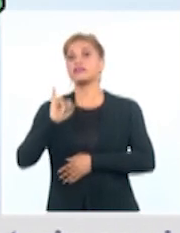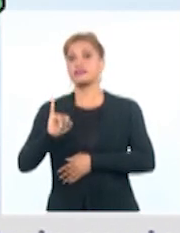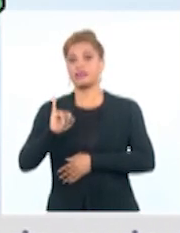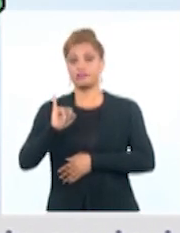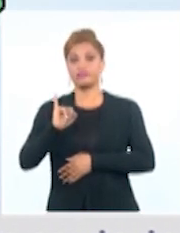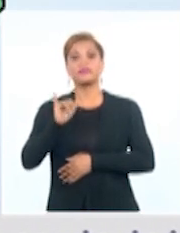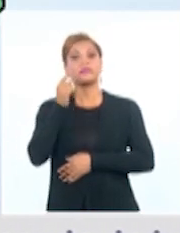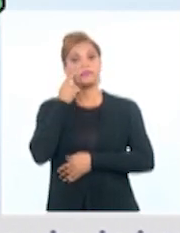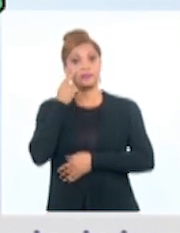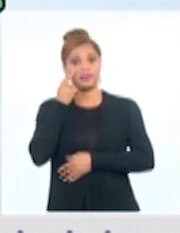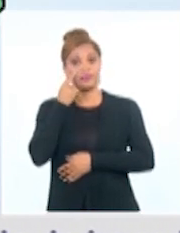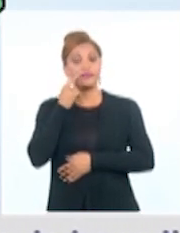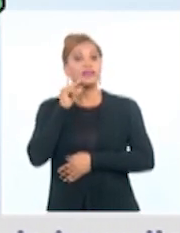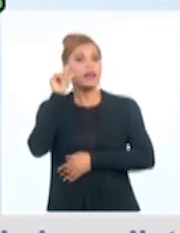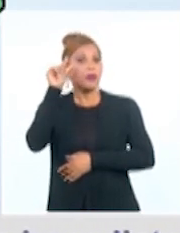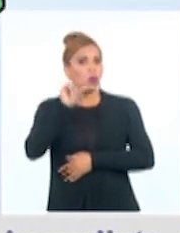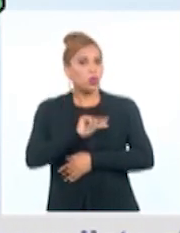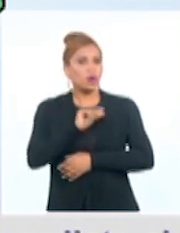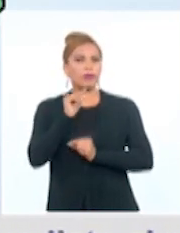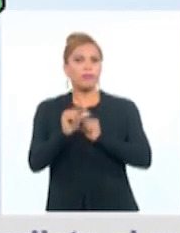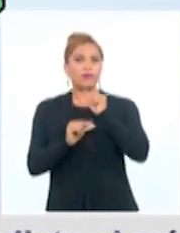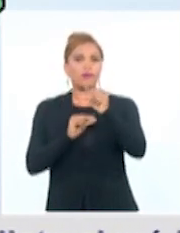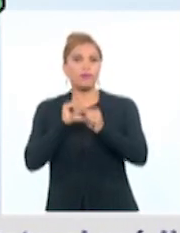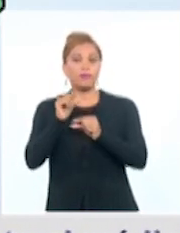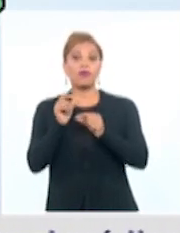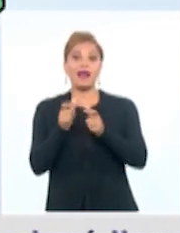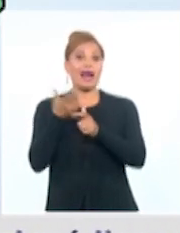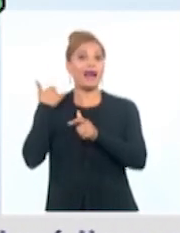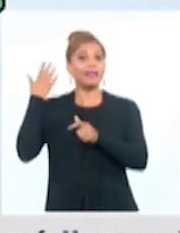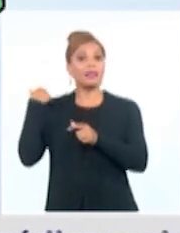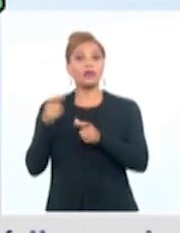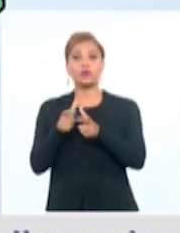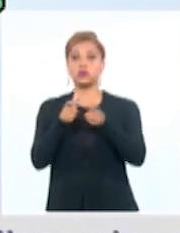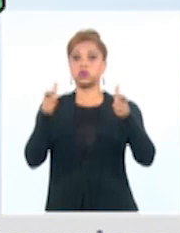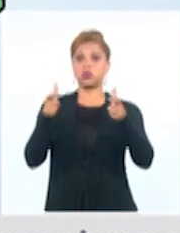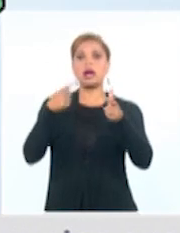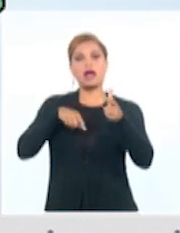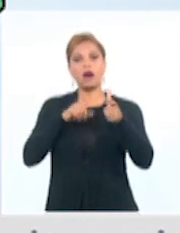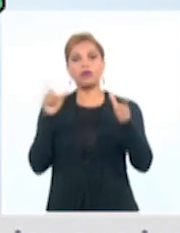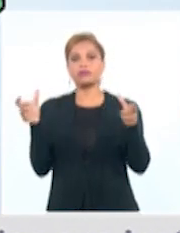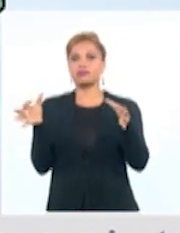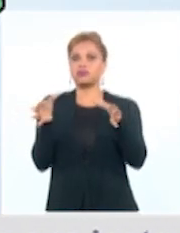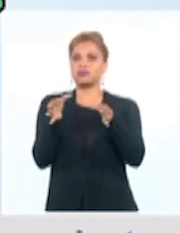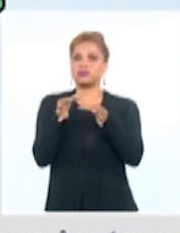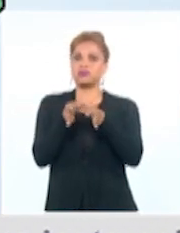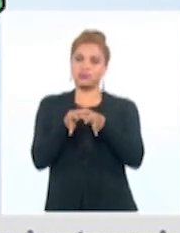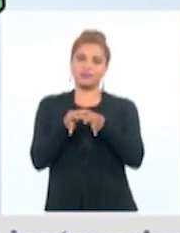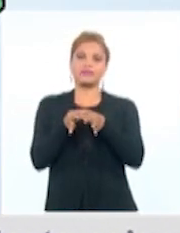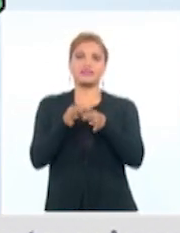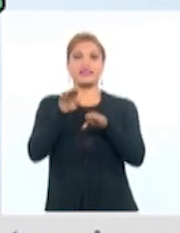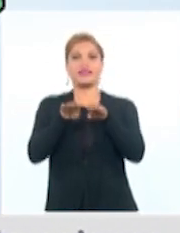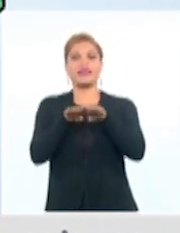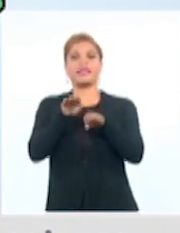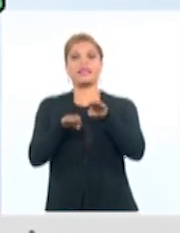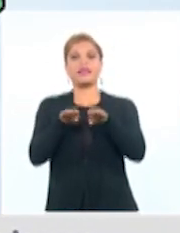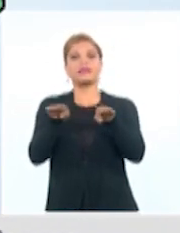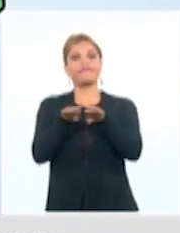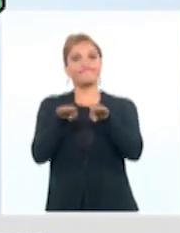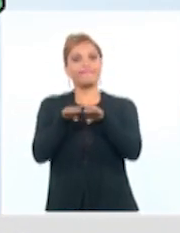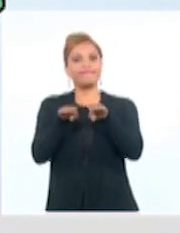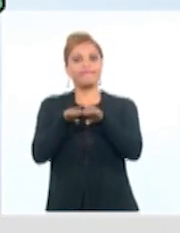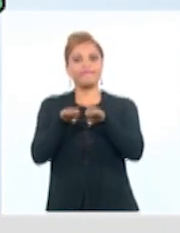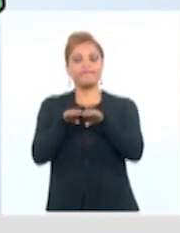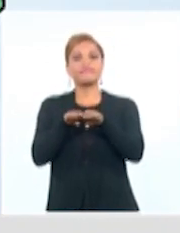también del batallón que viene teniendo una estabilidad en la